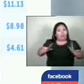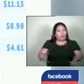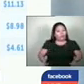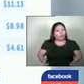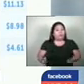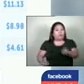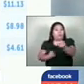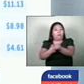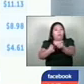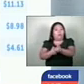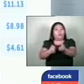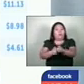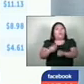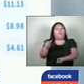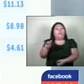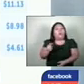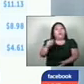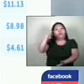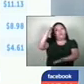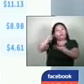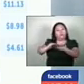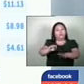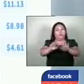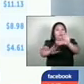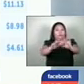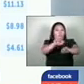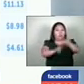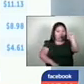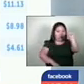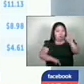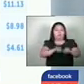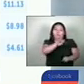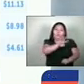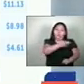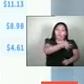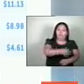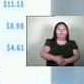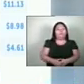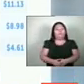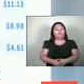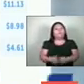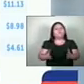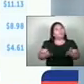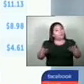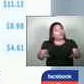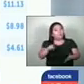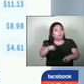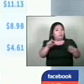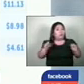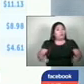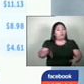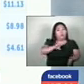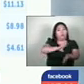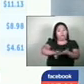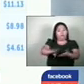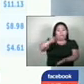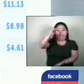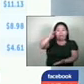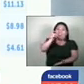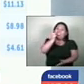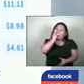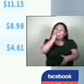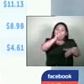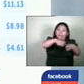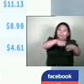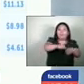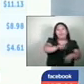aplicará una baja de 8 dólares con 4 centavos a estos precios. Por lo tanto, podrán adquirir, por ejemplo, el cilindro de 35